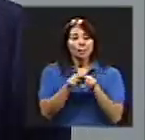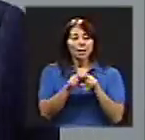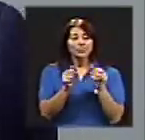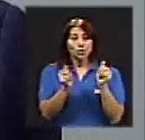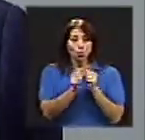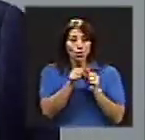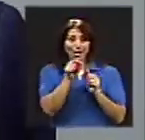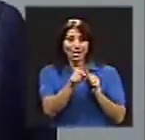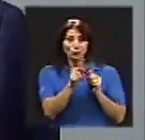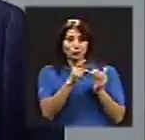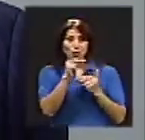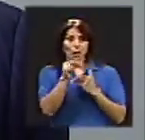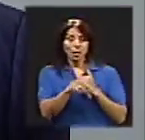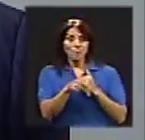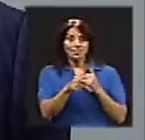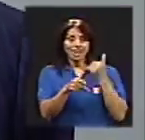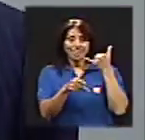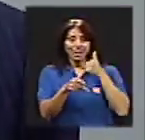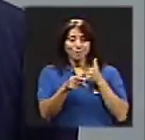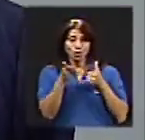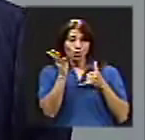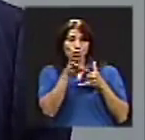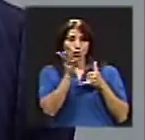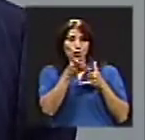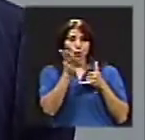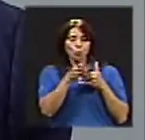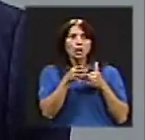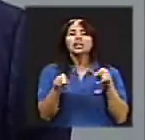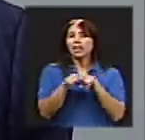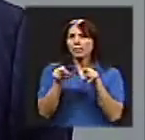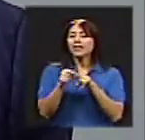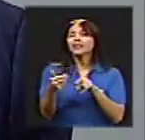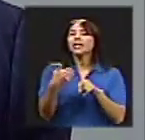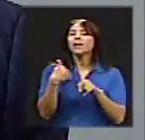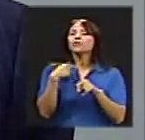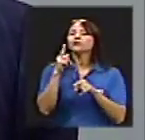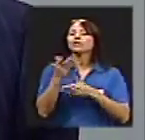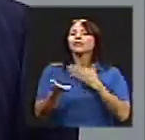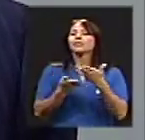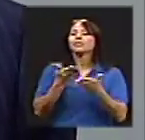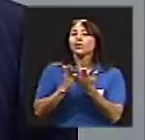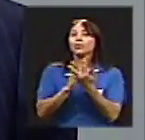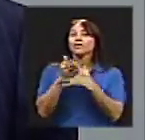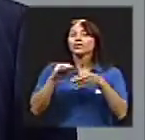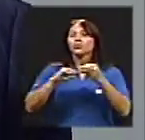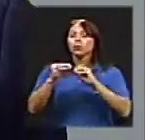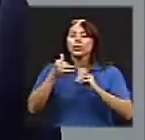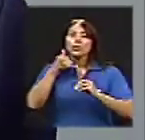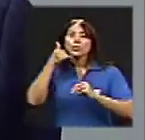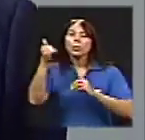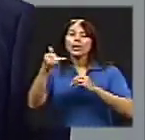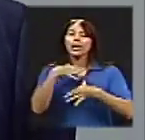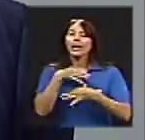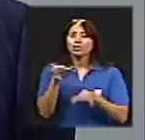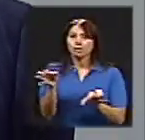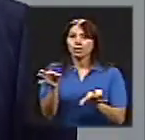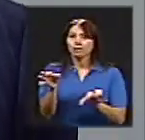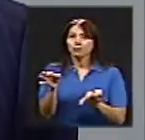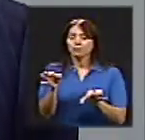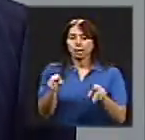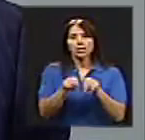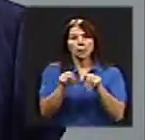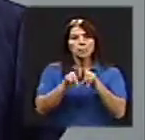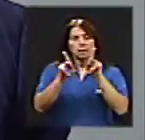estas aplicaciones, también tenemos una línea gratuita a través de la cual las personas pueden